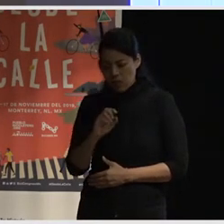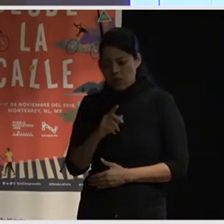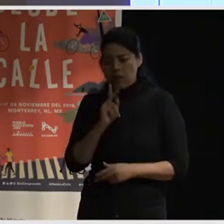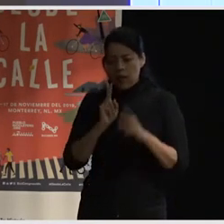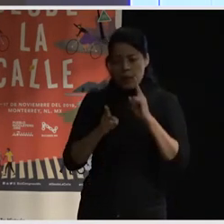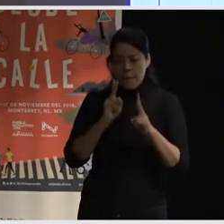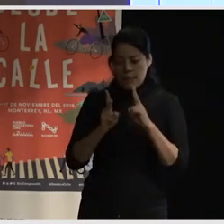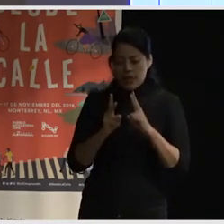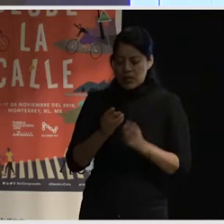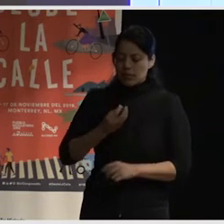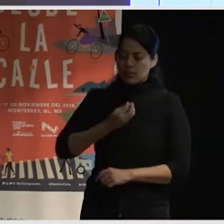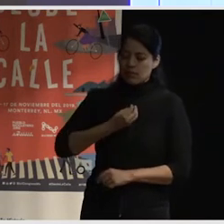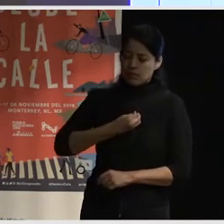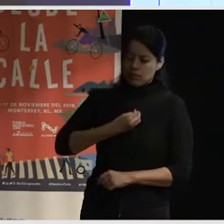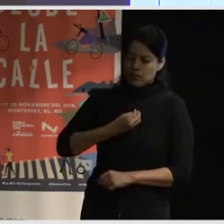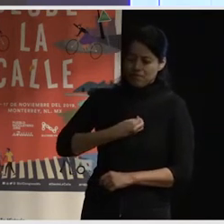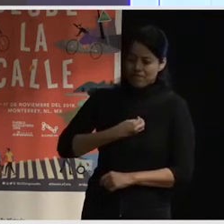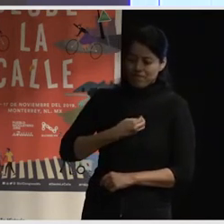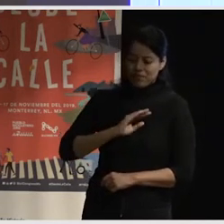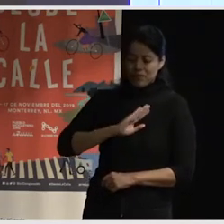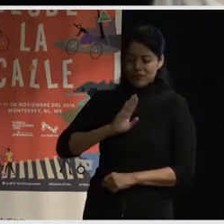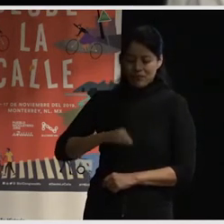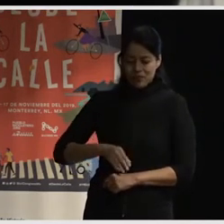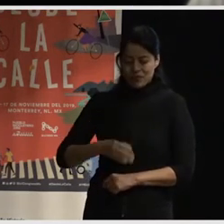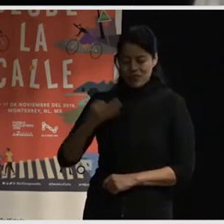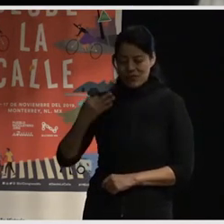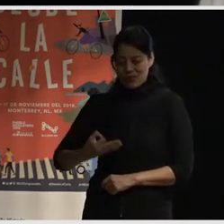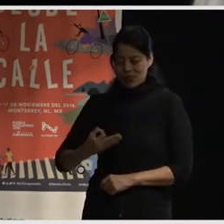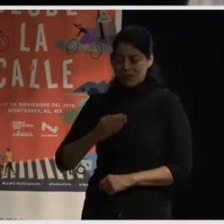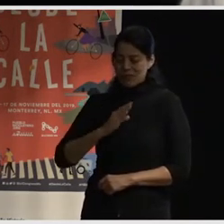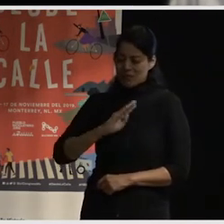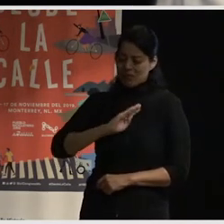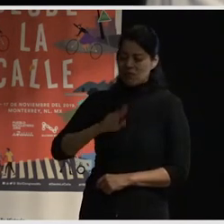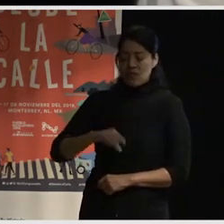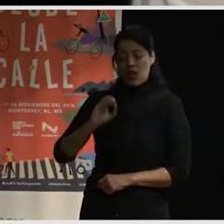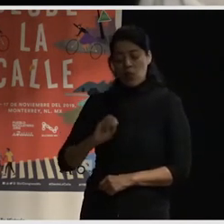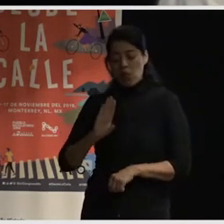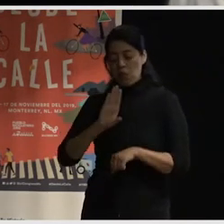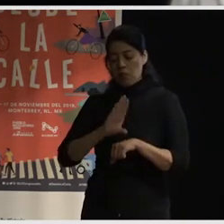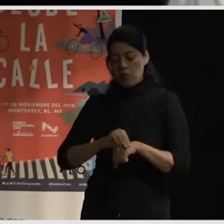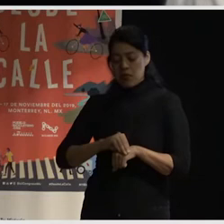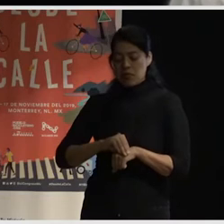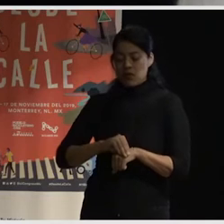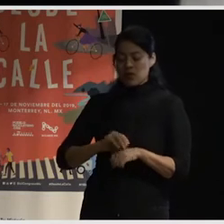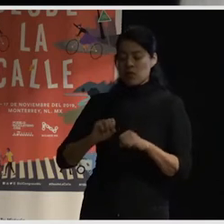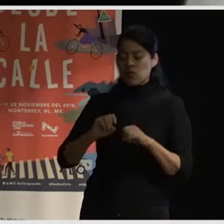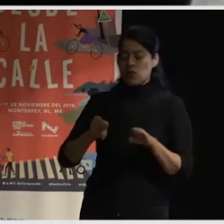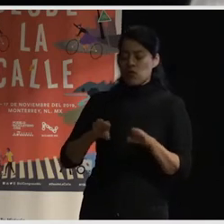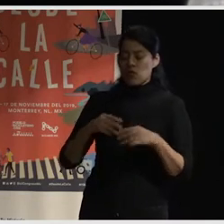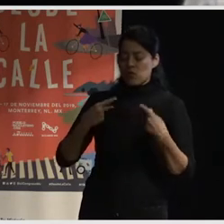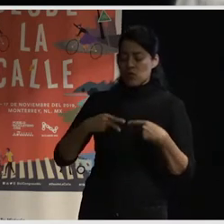tolerancia que tenemos ante la muerte no de la tolerancia que tenemos de la permisividad que como sociedad nos